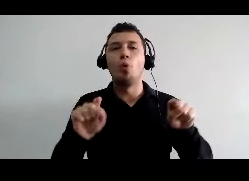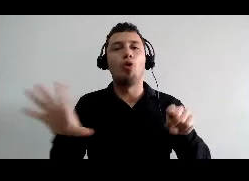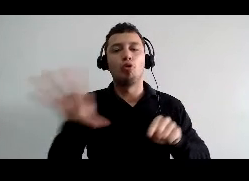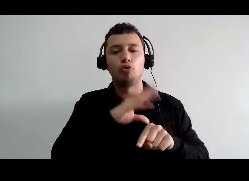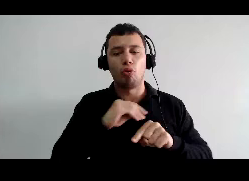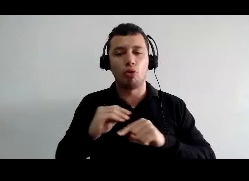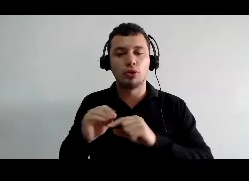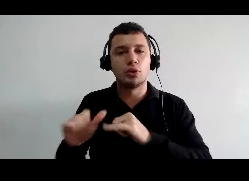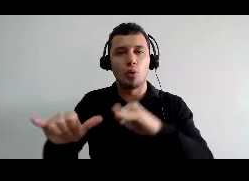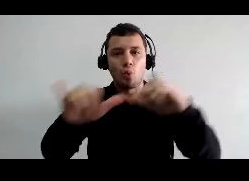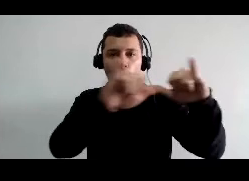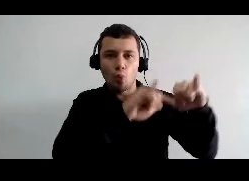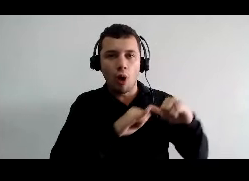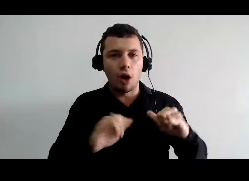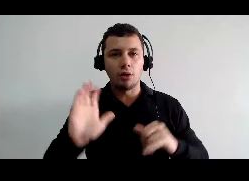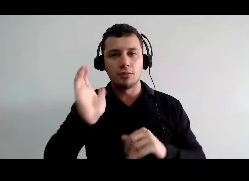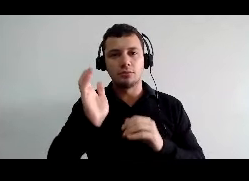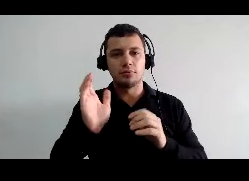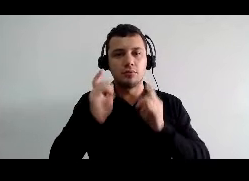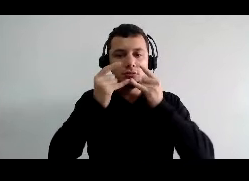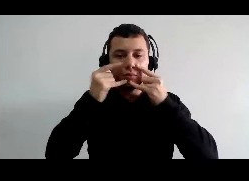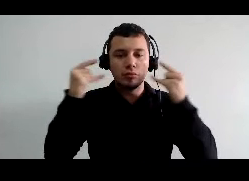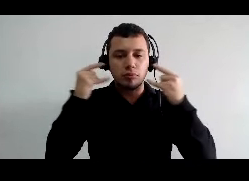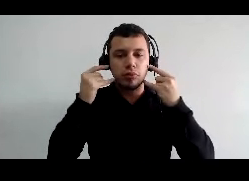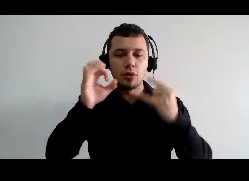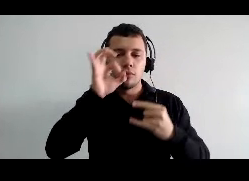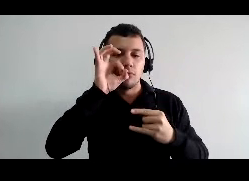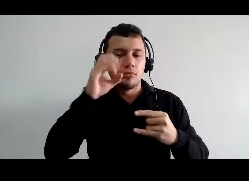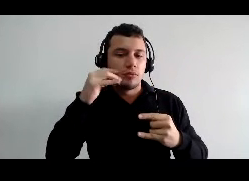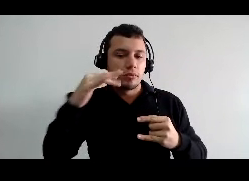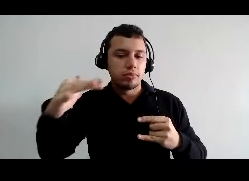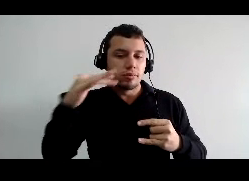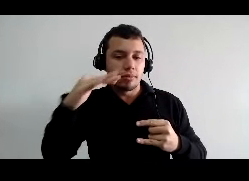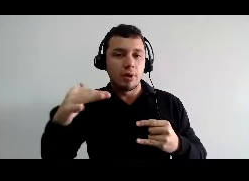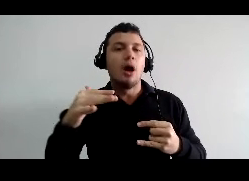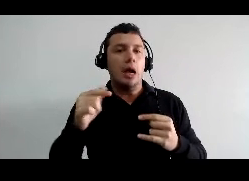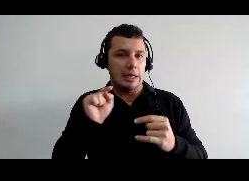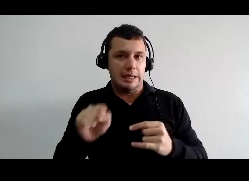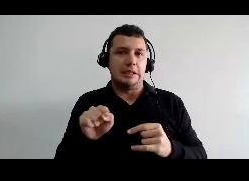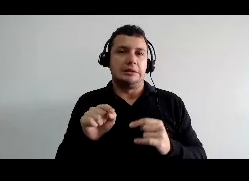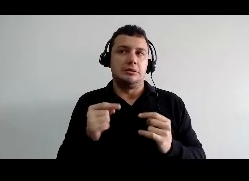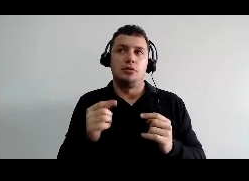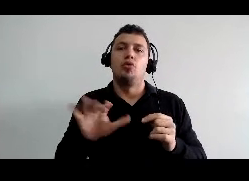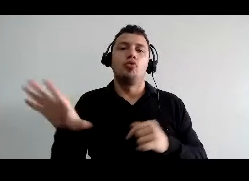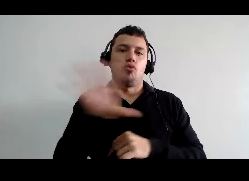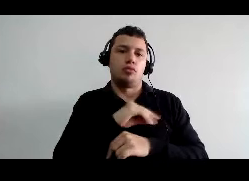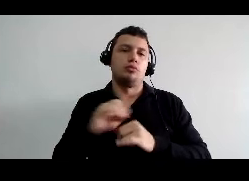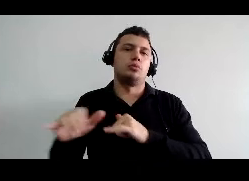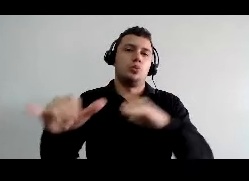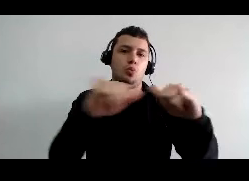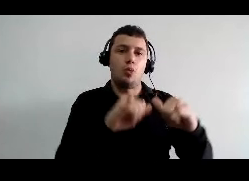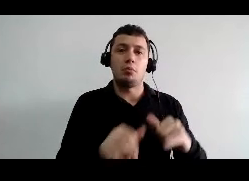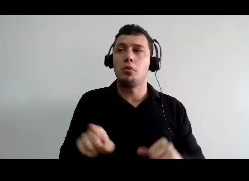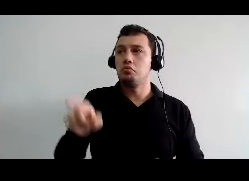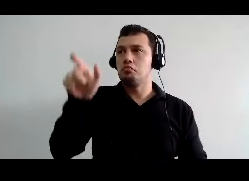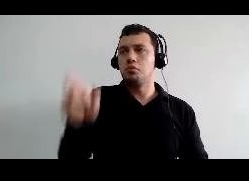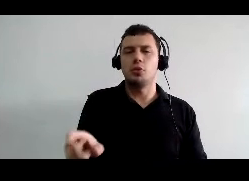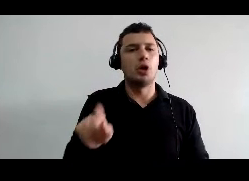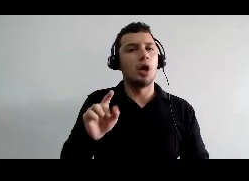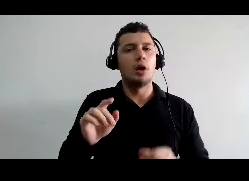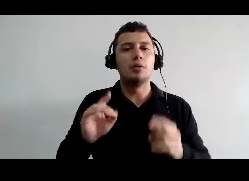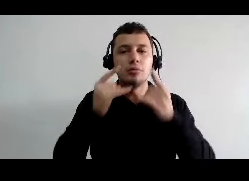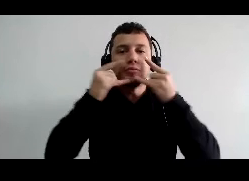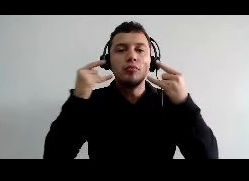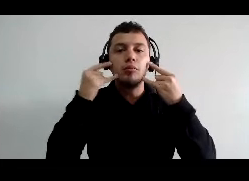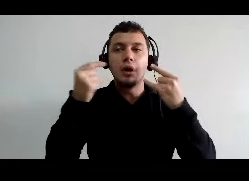me coloco al lado de alguien que no tiene protección respiratoria, también enviándole toda esa